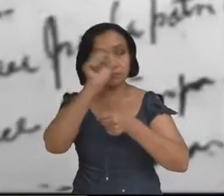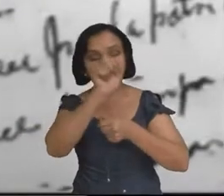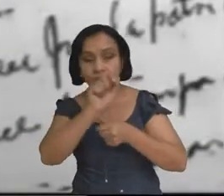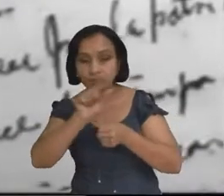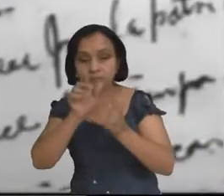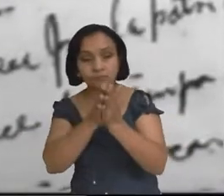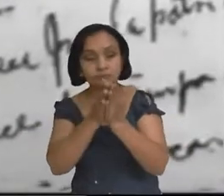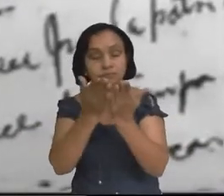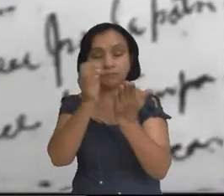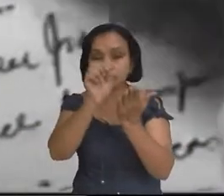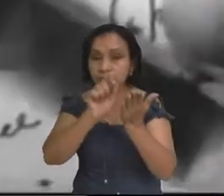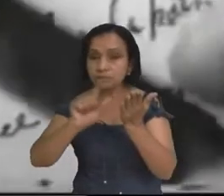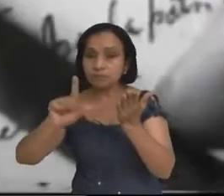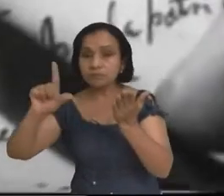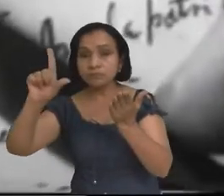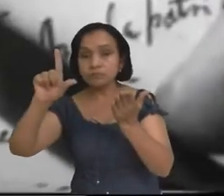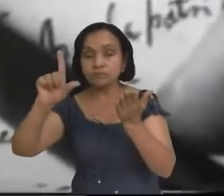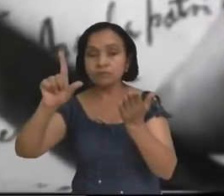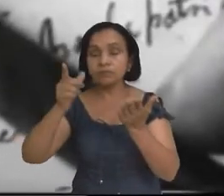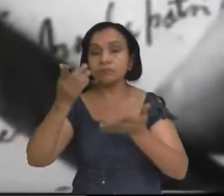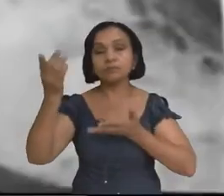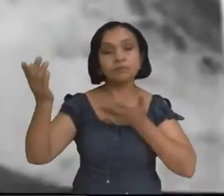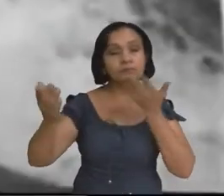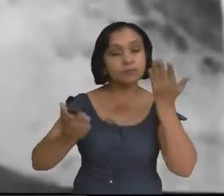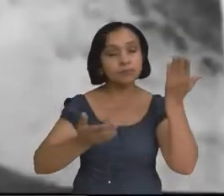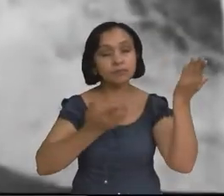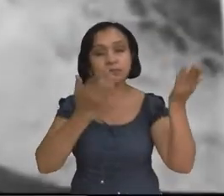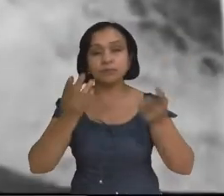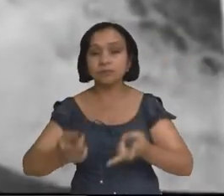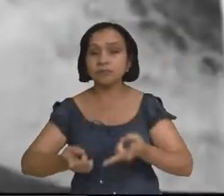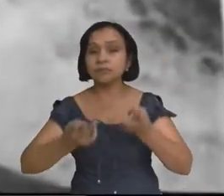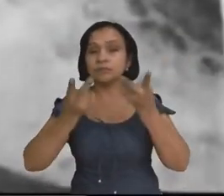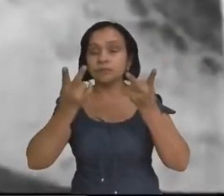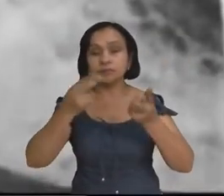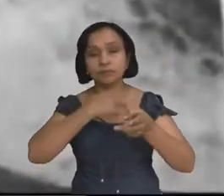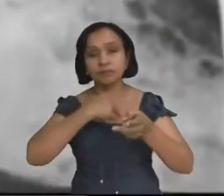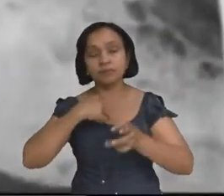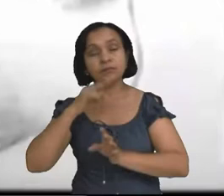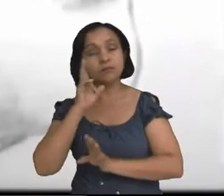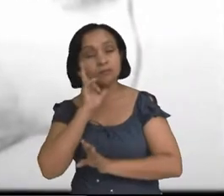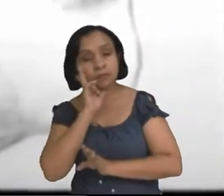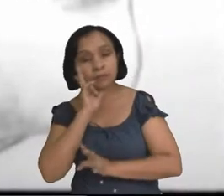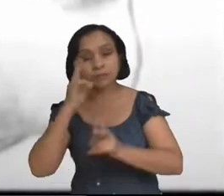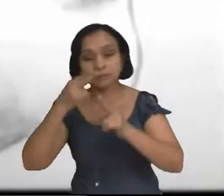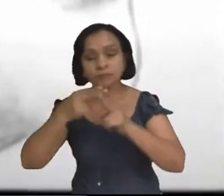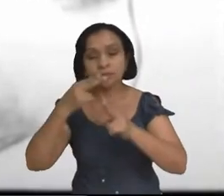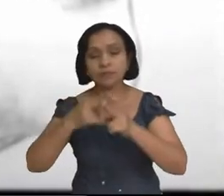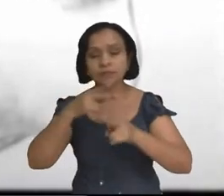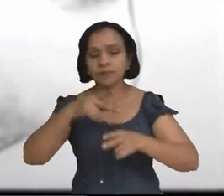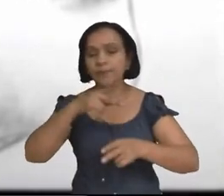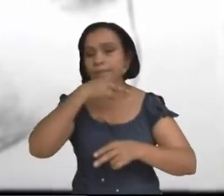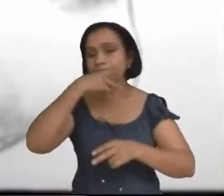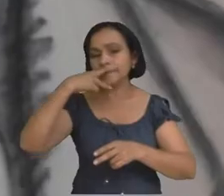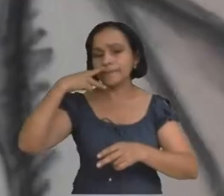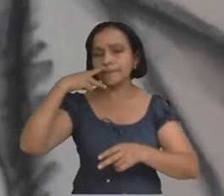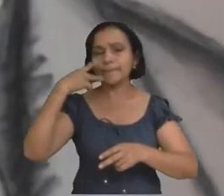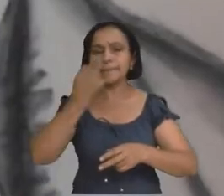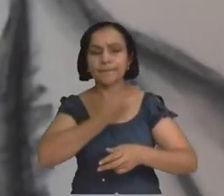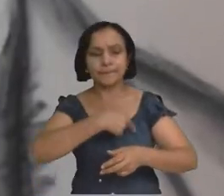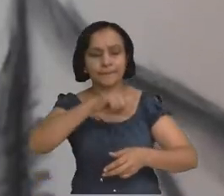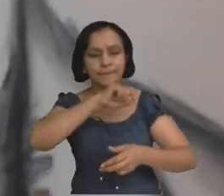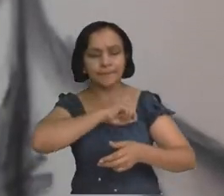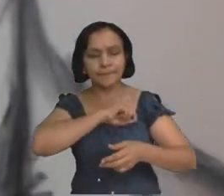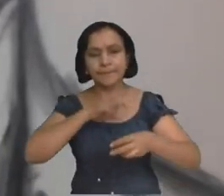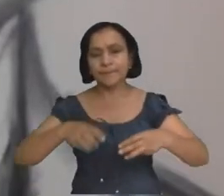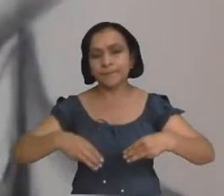Prosas Profanas y Cantos de Vida y Esperanza hacen a Rubén merecedor del nombre del padre del modernismo literario,